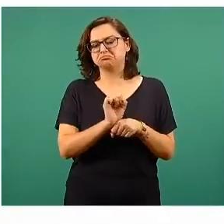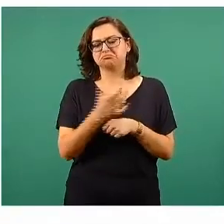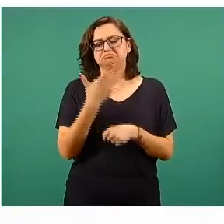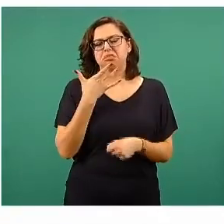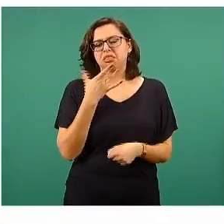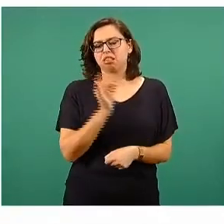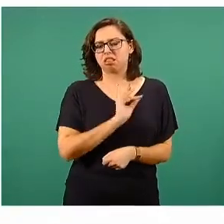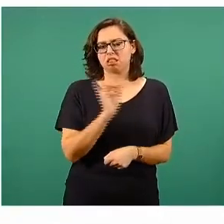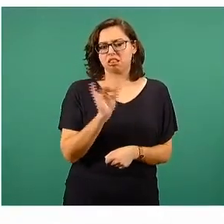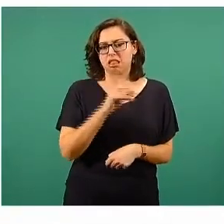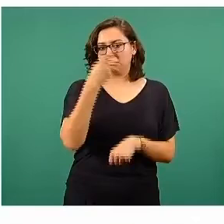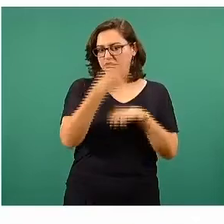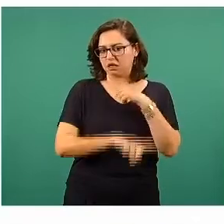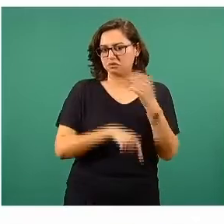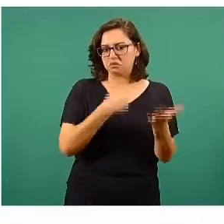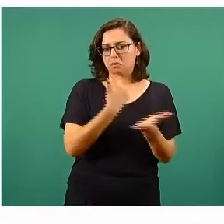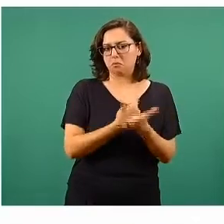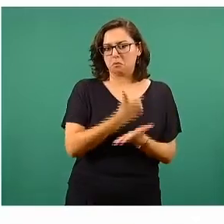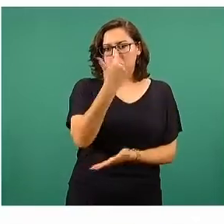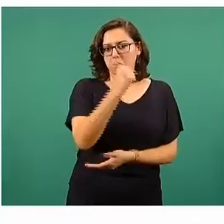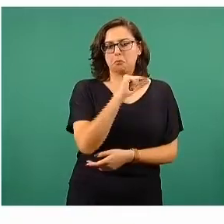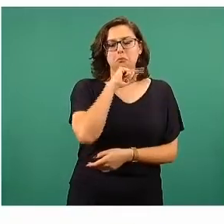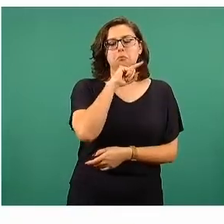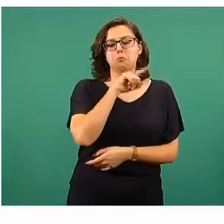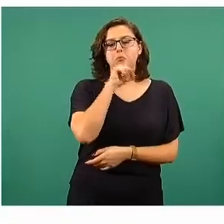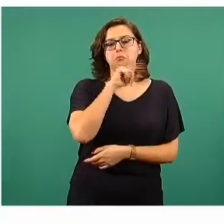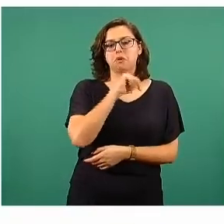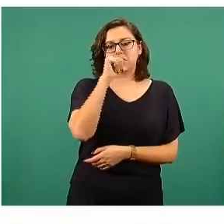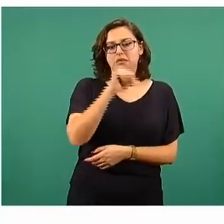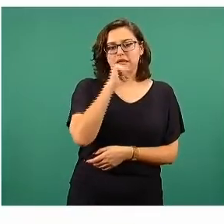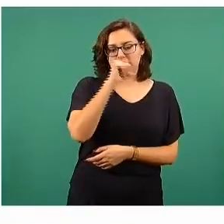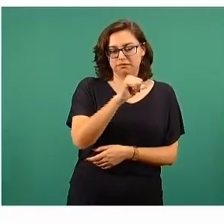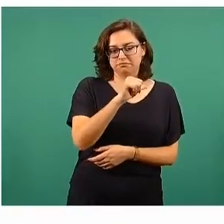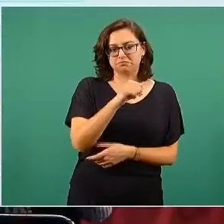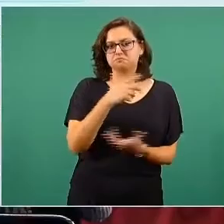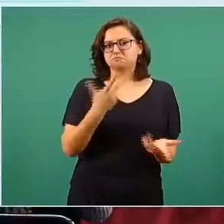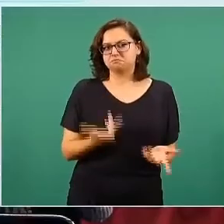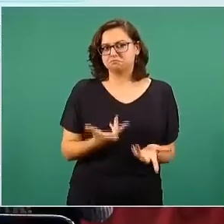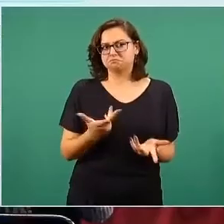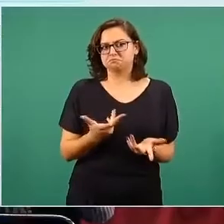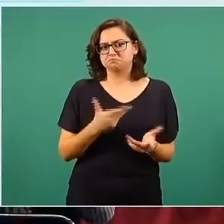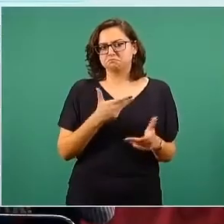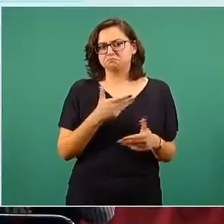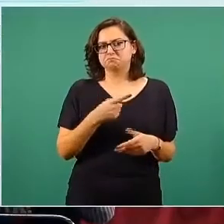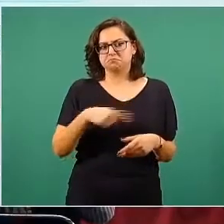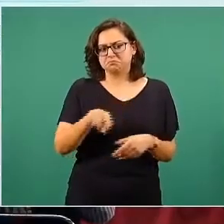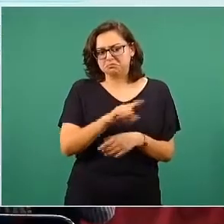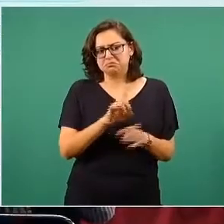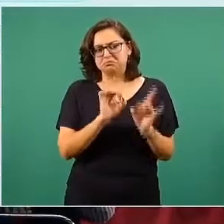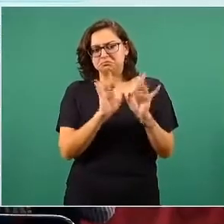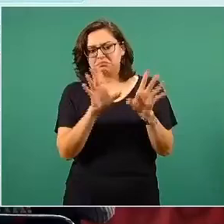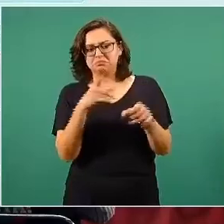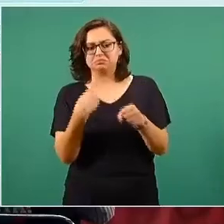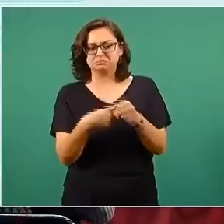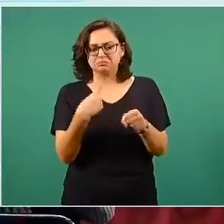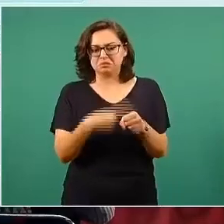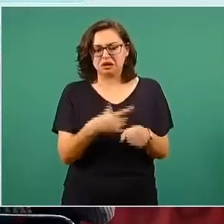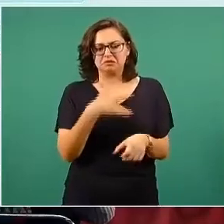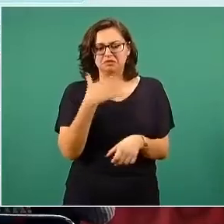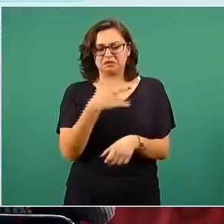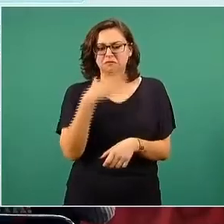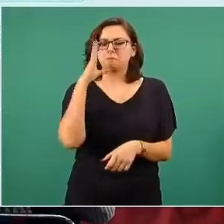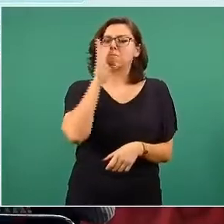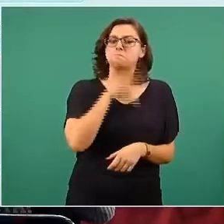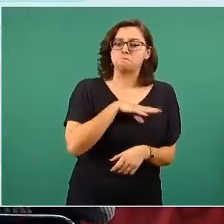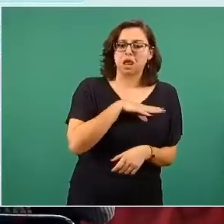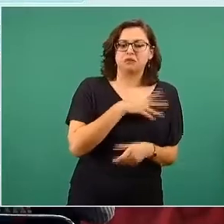caso han dejado un daño permanente, y afortunadamente son situaciones reversibles. En menos del 1% han